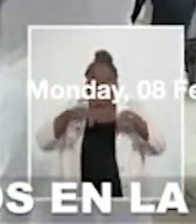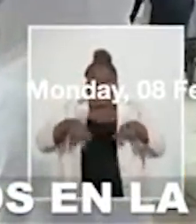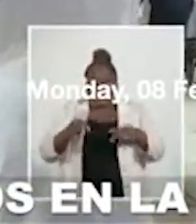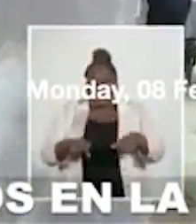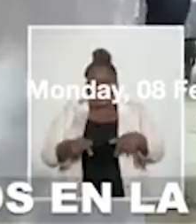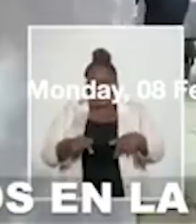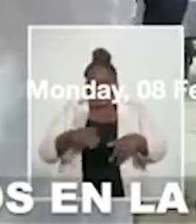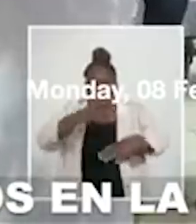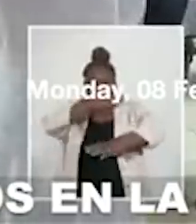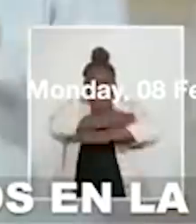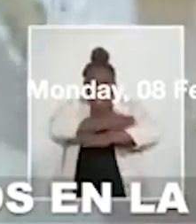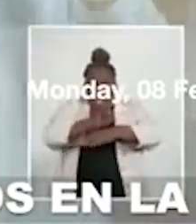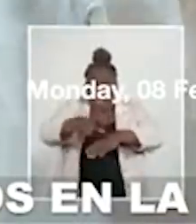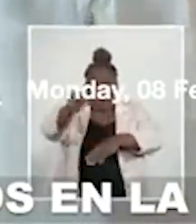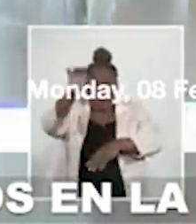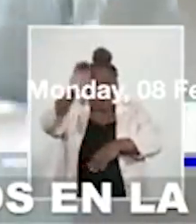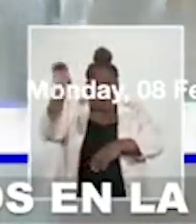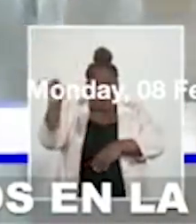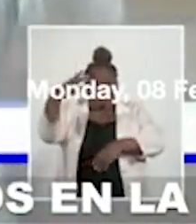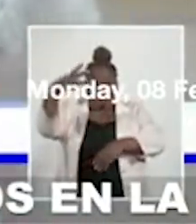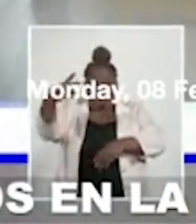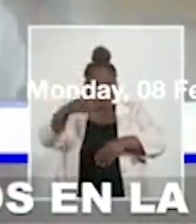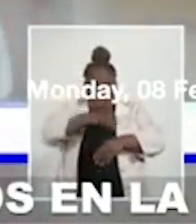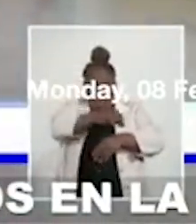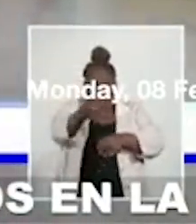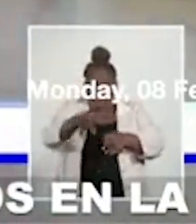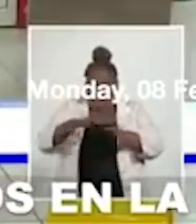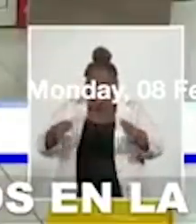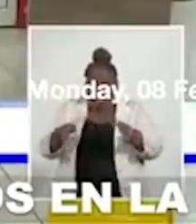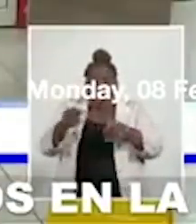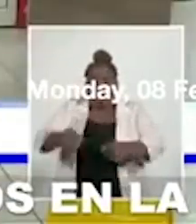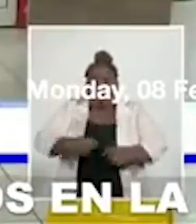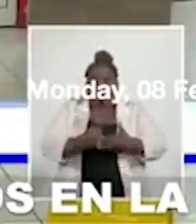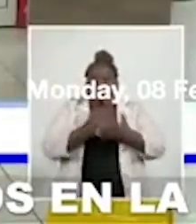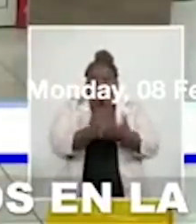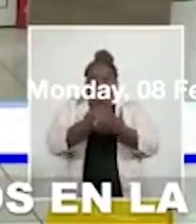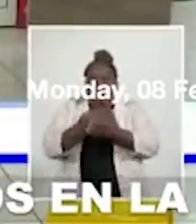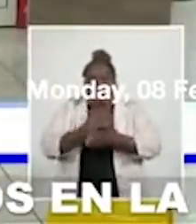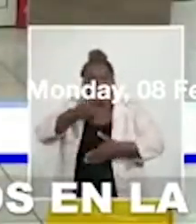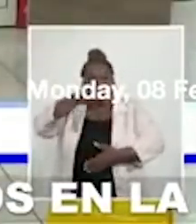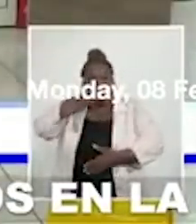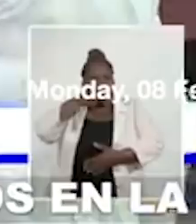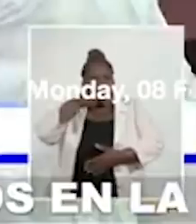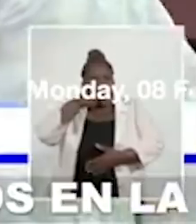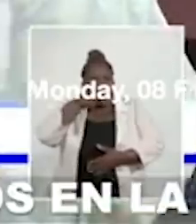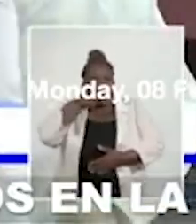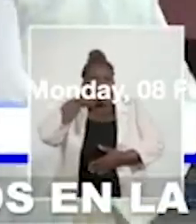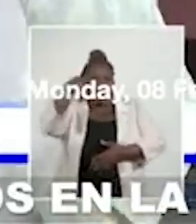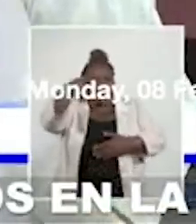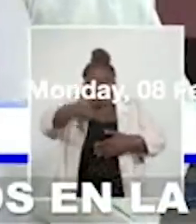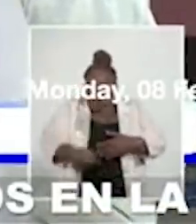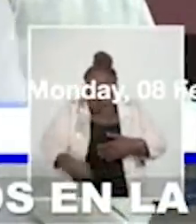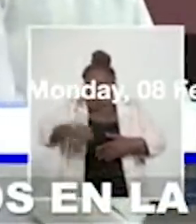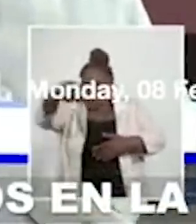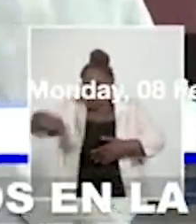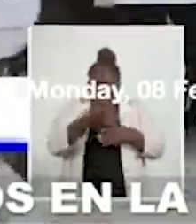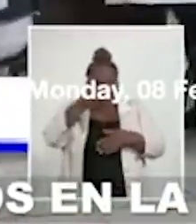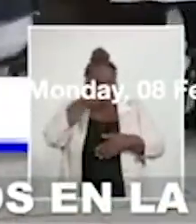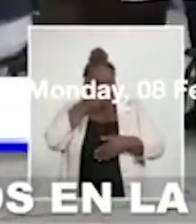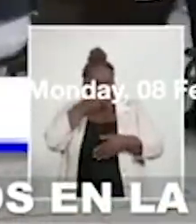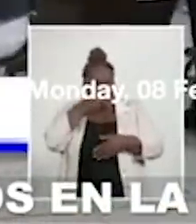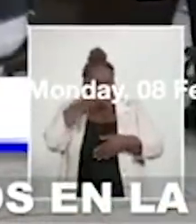encuentra en este limbo por favor puede escribirme puede ponerse en contacto conmigo dice mayra ramos pérez de holguín